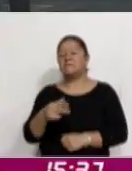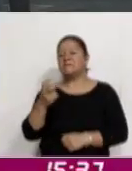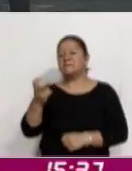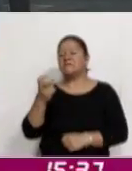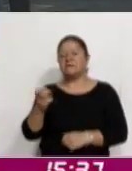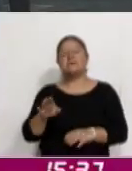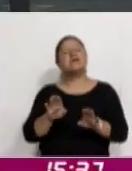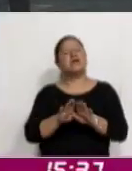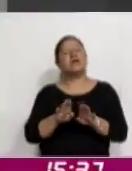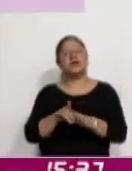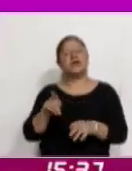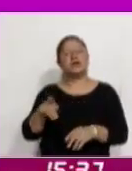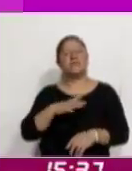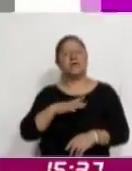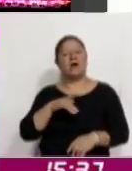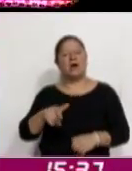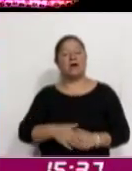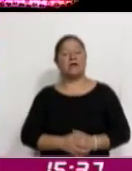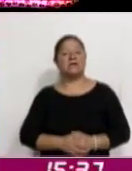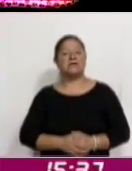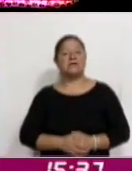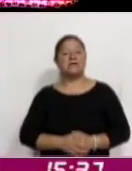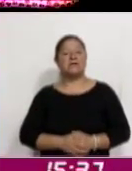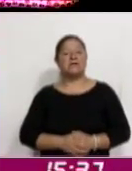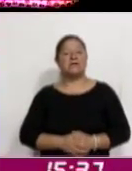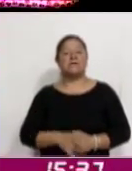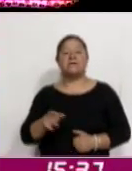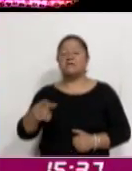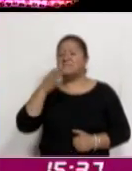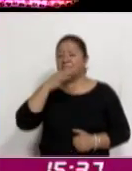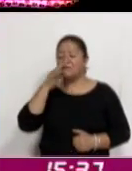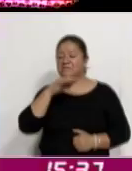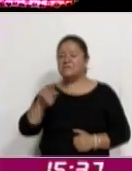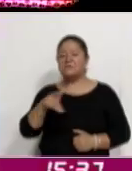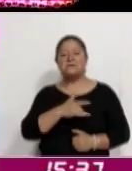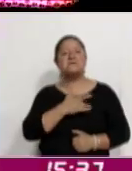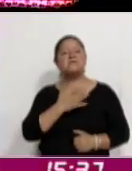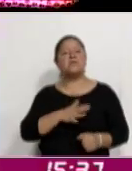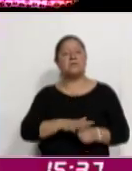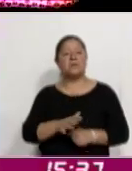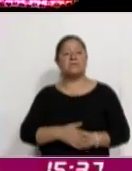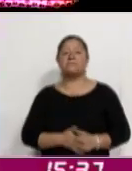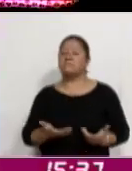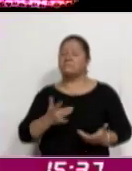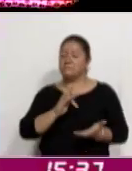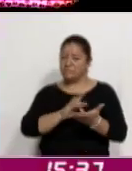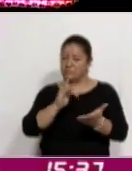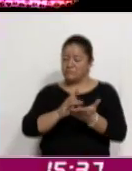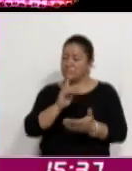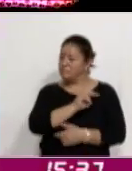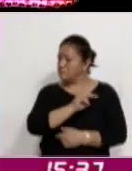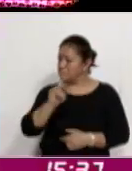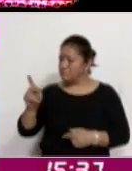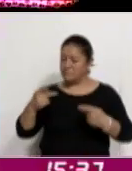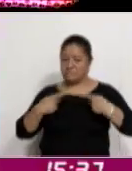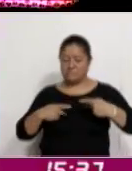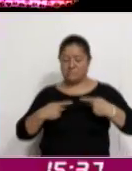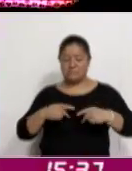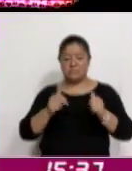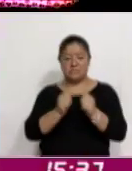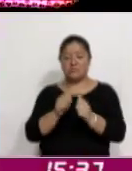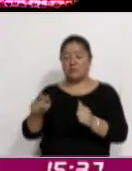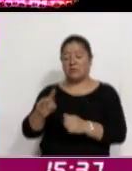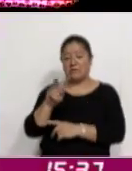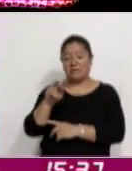cómo estará ya llevándose a cabo este festejo. Y muchísimas gracias a toda nuestra audiencia a través de la televisión